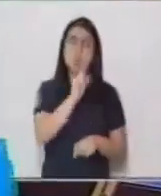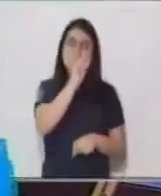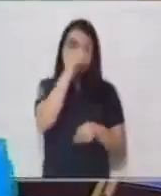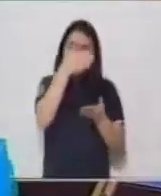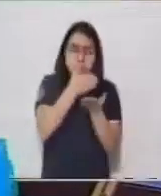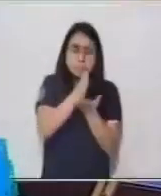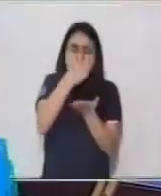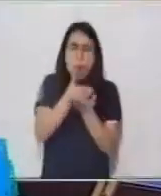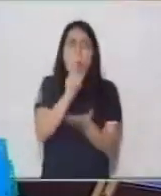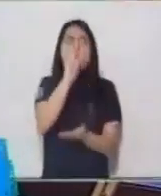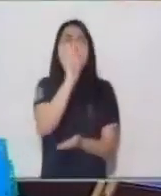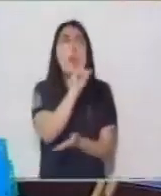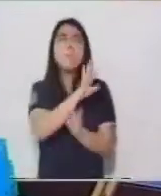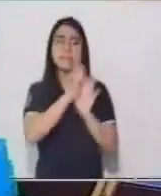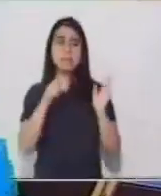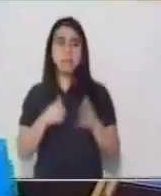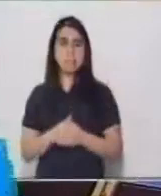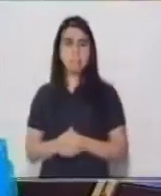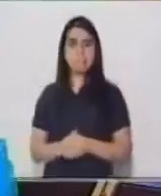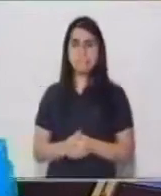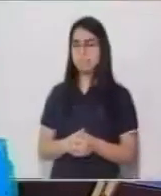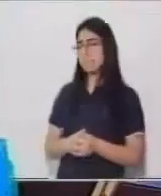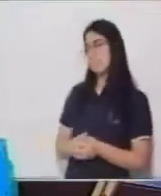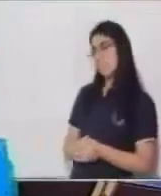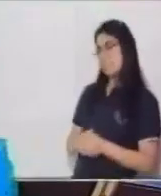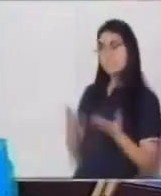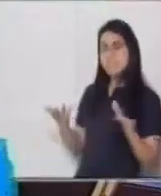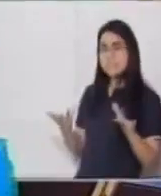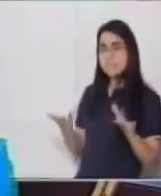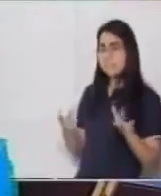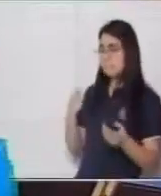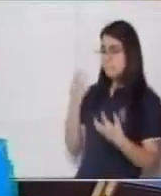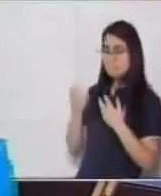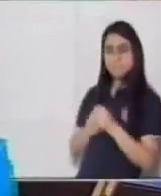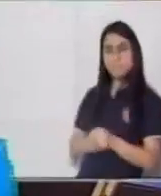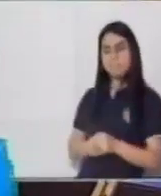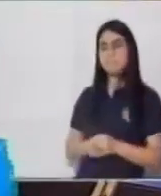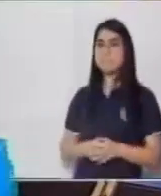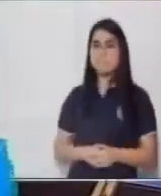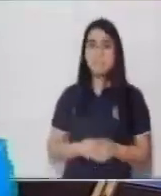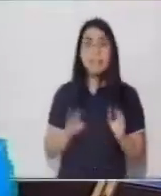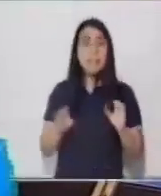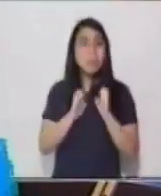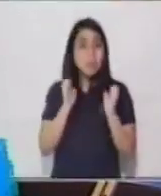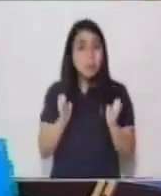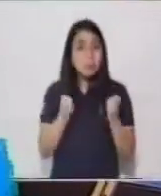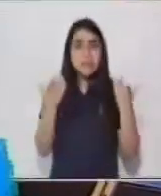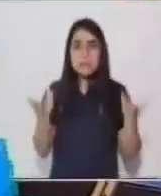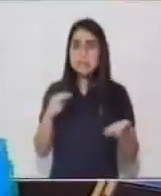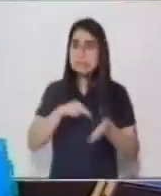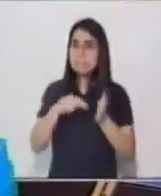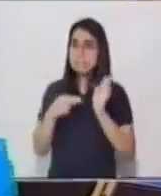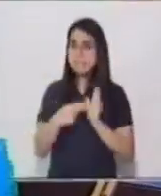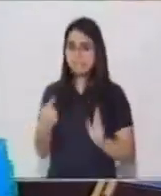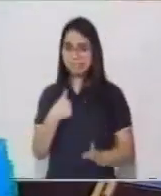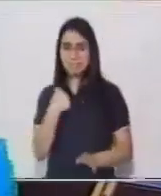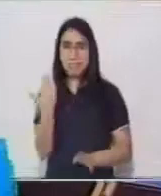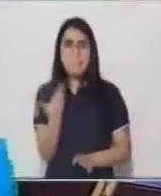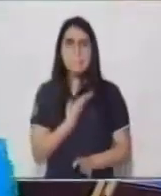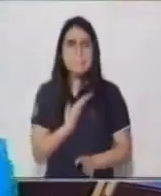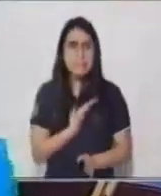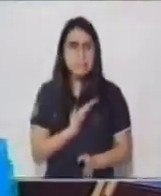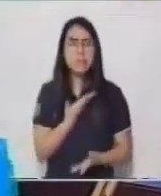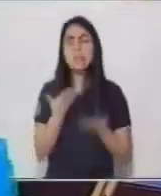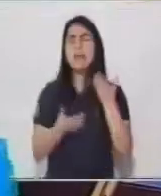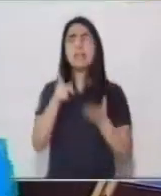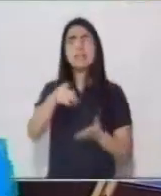del pastorcillo mentiroso. Resumidamente, que es un pastorcillo que pastoreaba las ovejas y